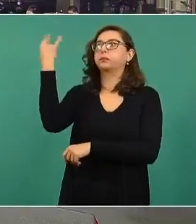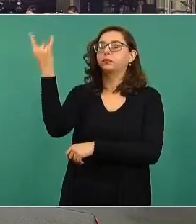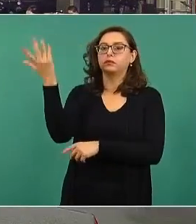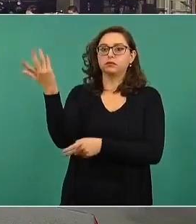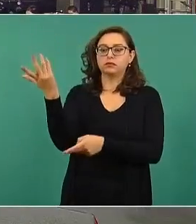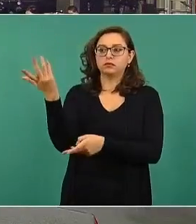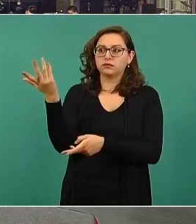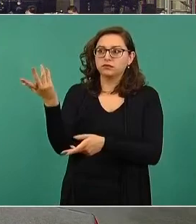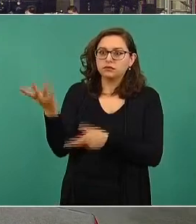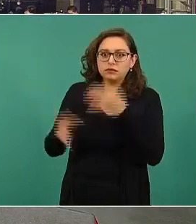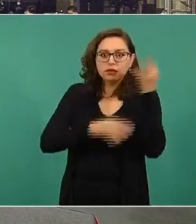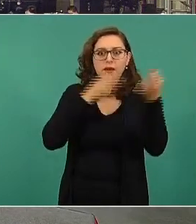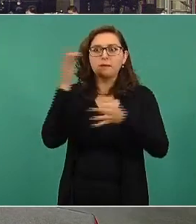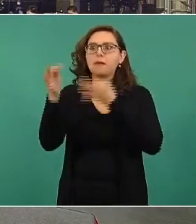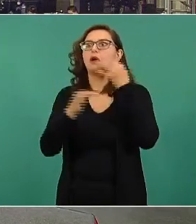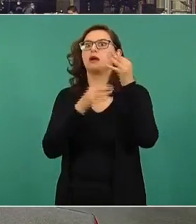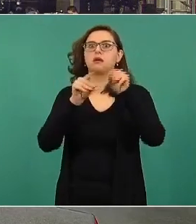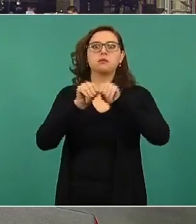saber nada.